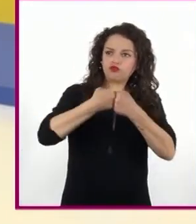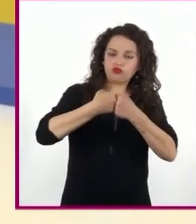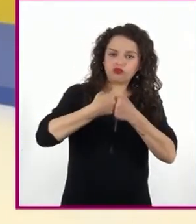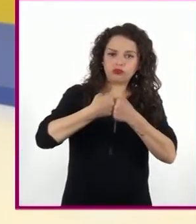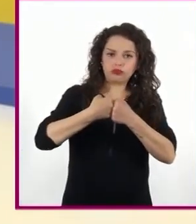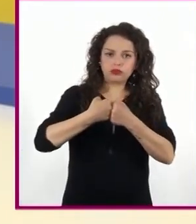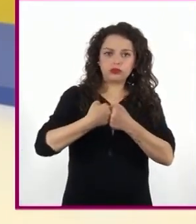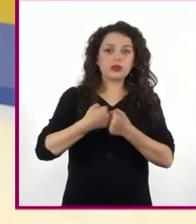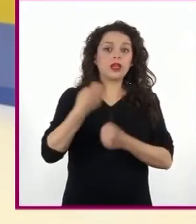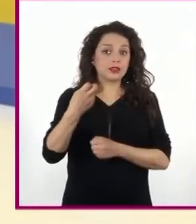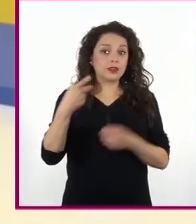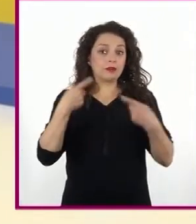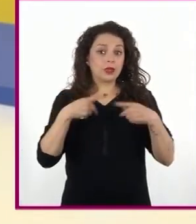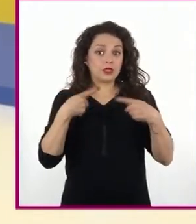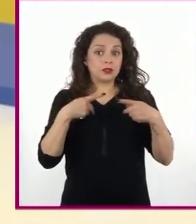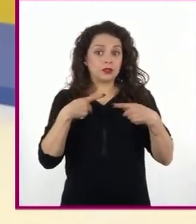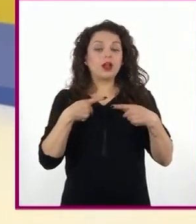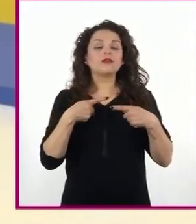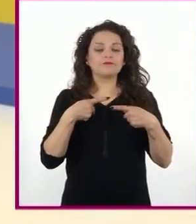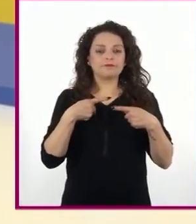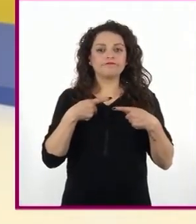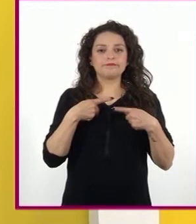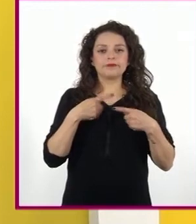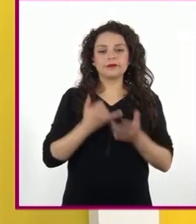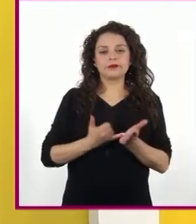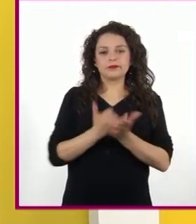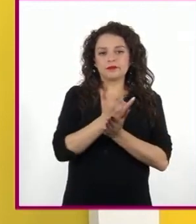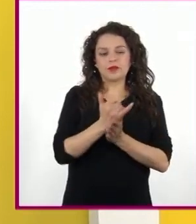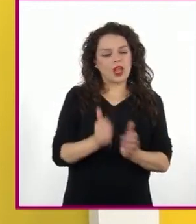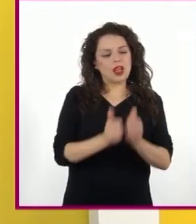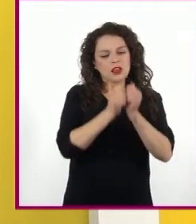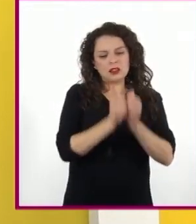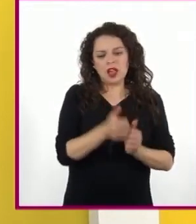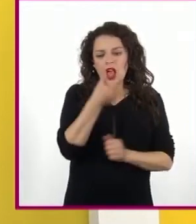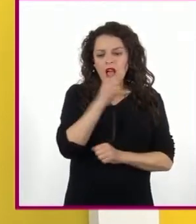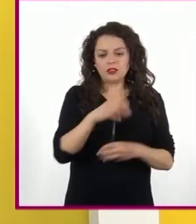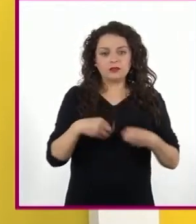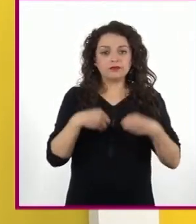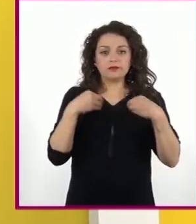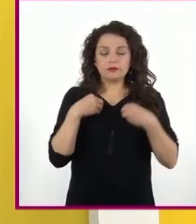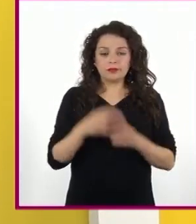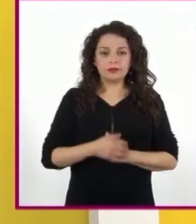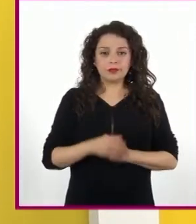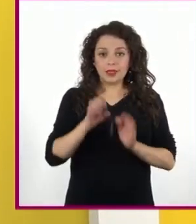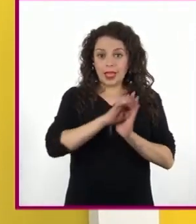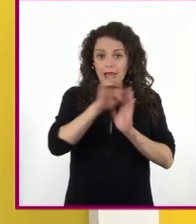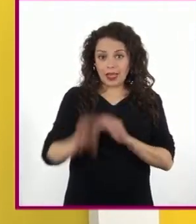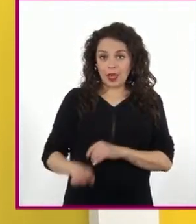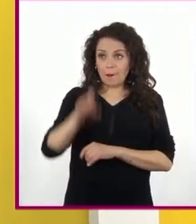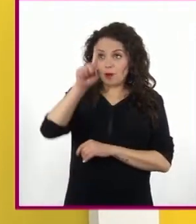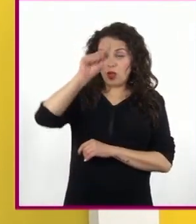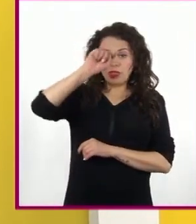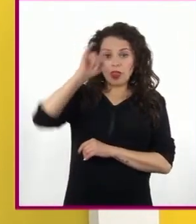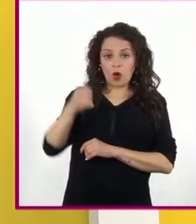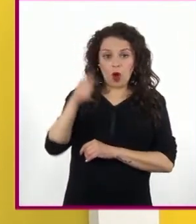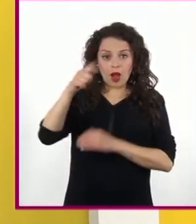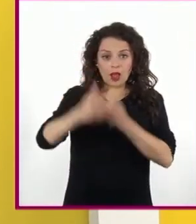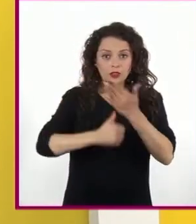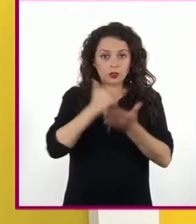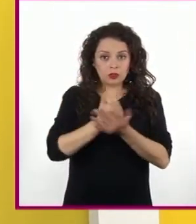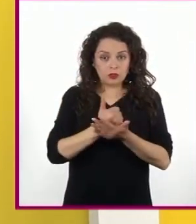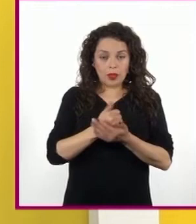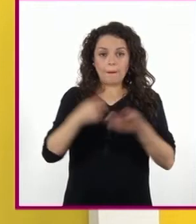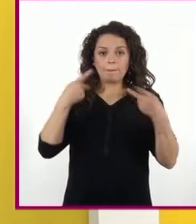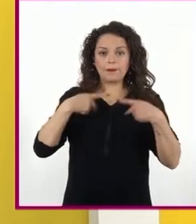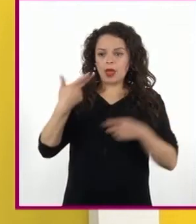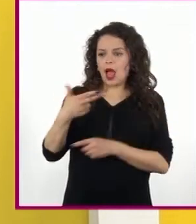localidades donde las personas han decidido establecerse. Un caso es la ciudad de Tijuana, donde migrantes